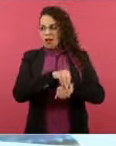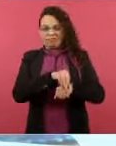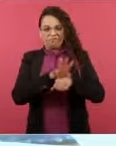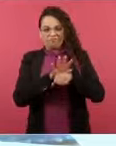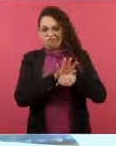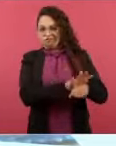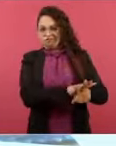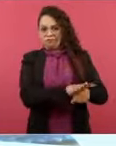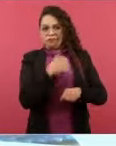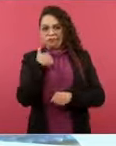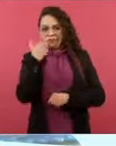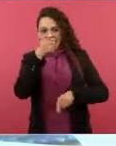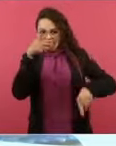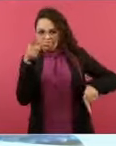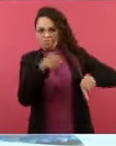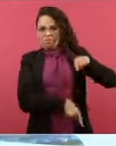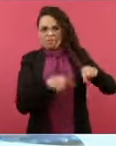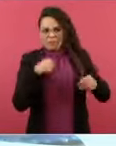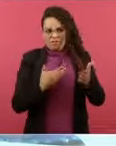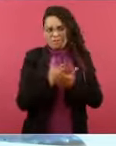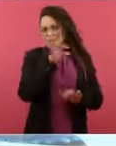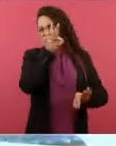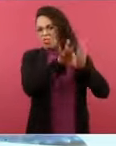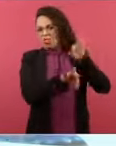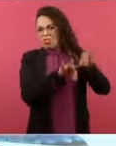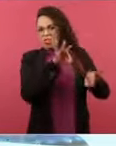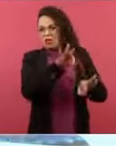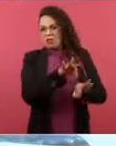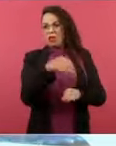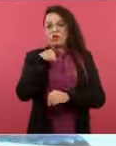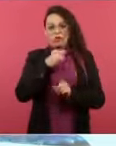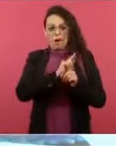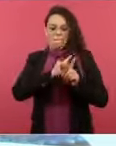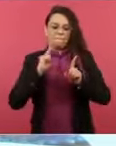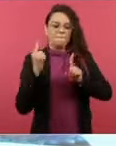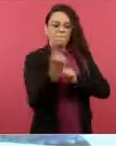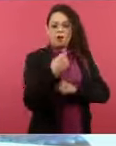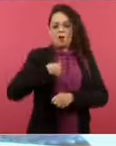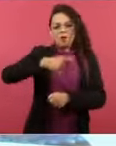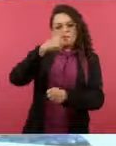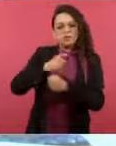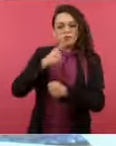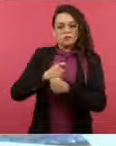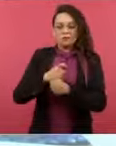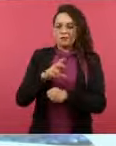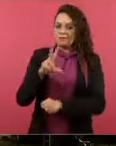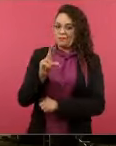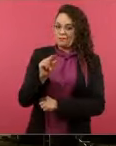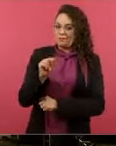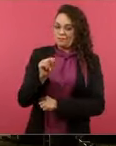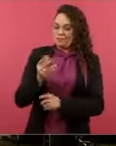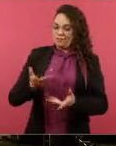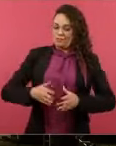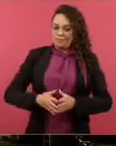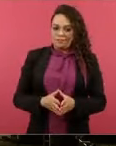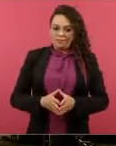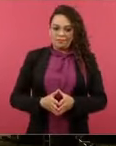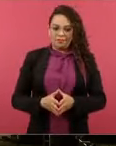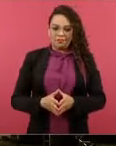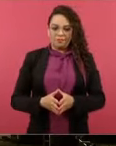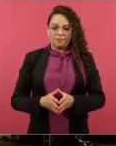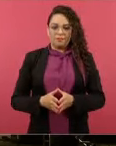para que se caiga, ¿no? Para que yo sea el de adelante, porque además así nos hacían, ¿no? Al de 10, a ver, ese se viene adelante. El